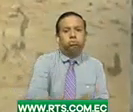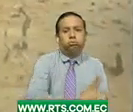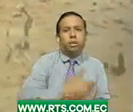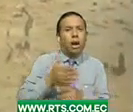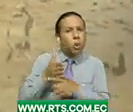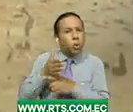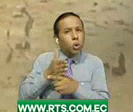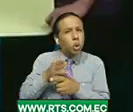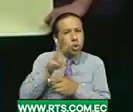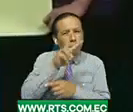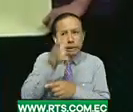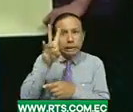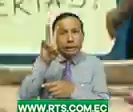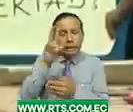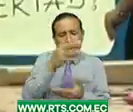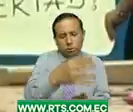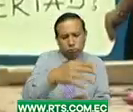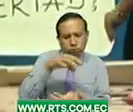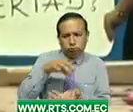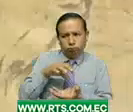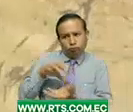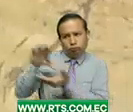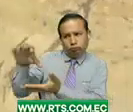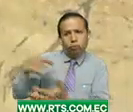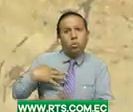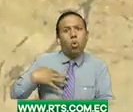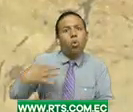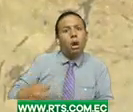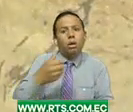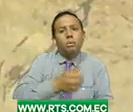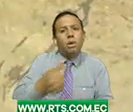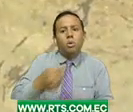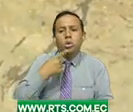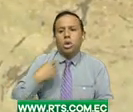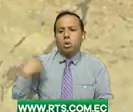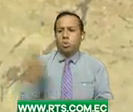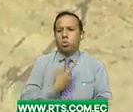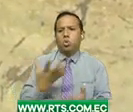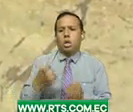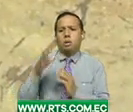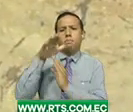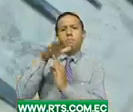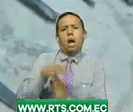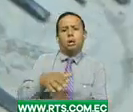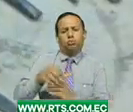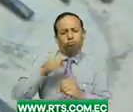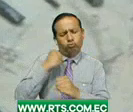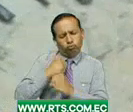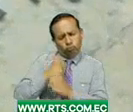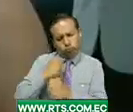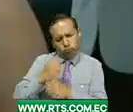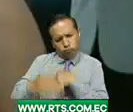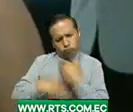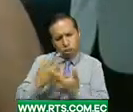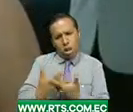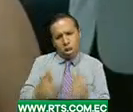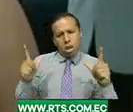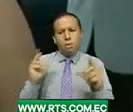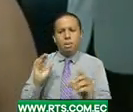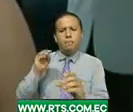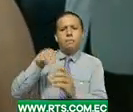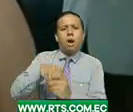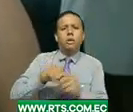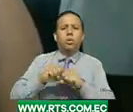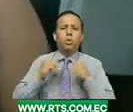que aparte de que se vive un ambiente de paz, tienen el apoyo para buscar superarse y estar listas para reintegrarse a la sociedad. Tenemos el